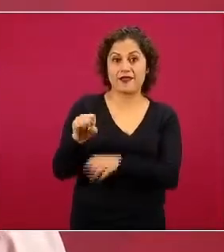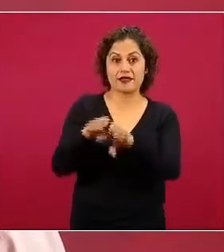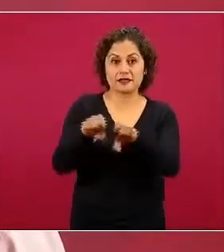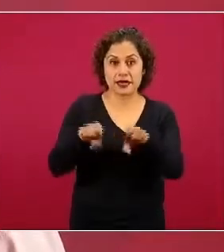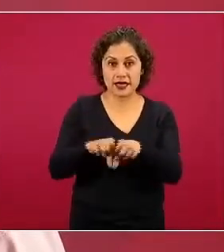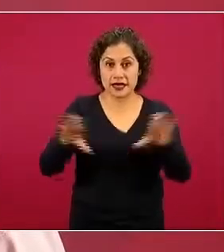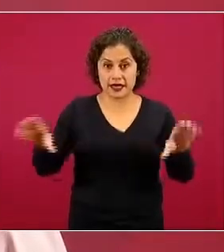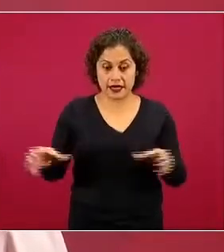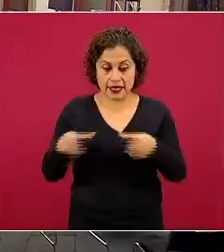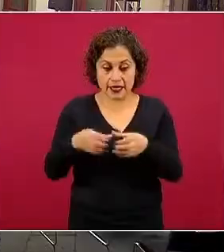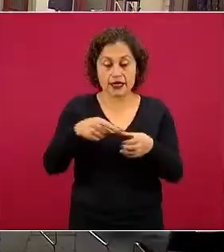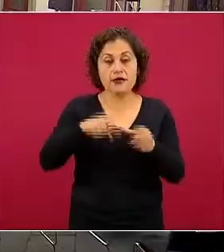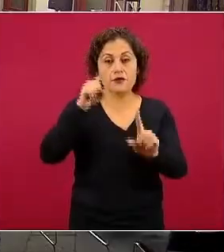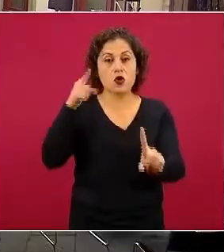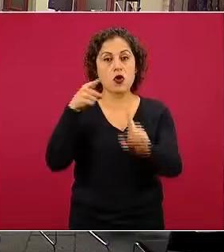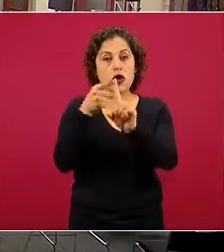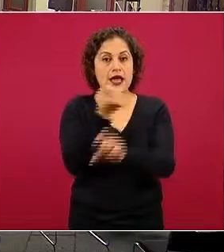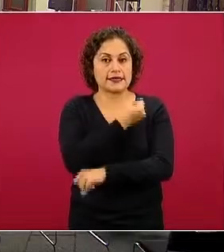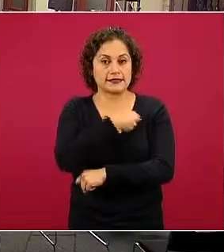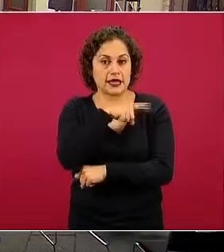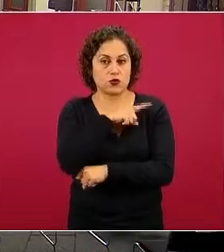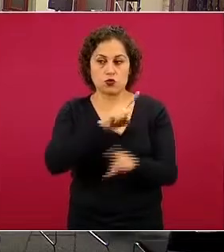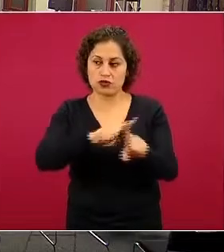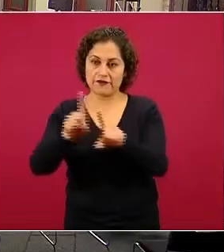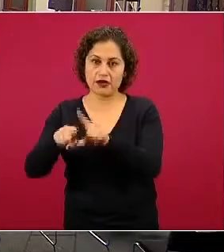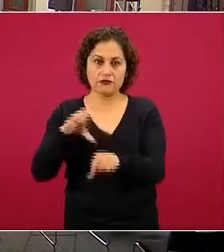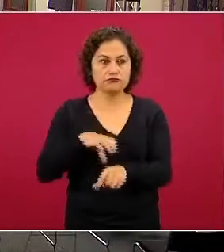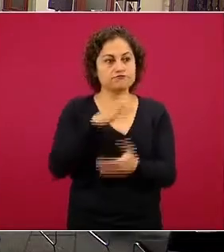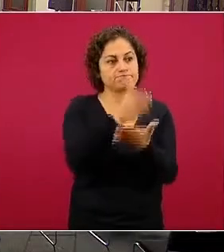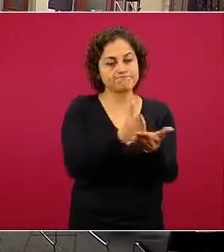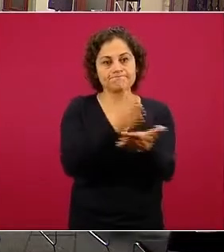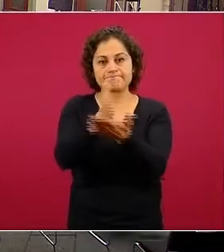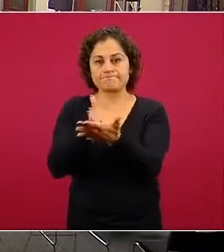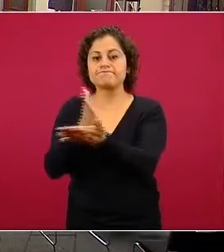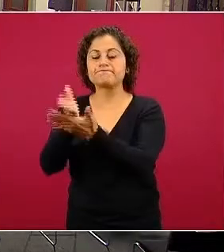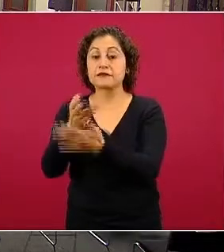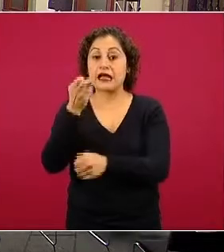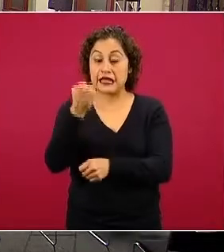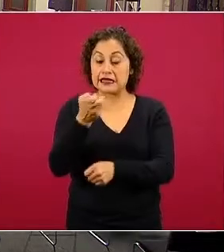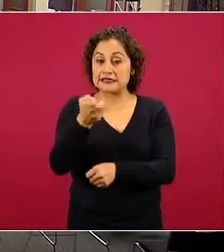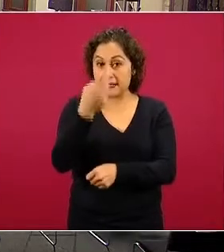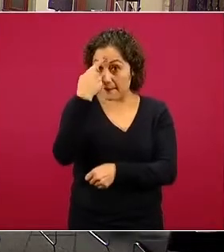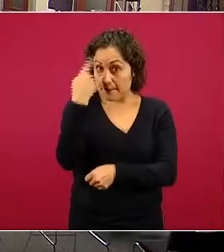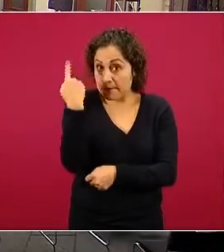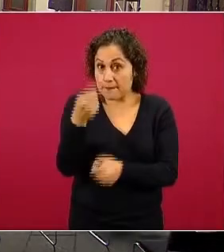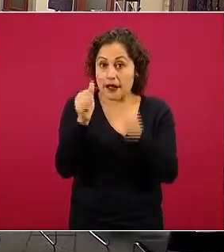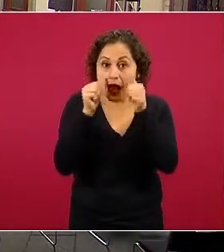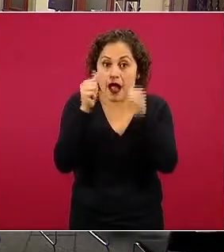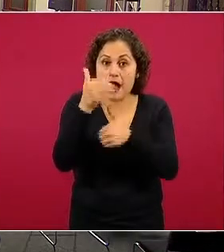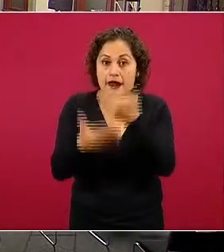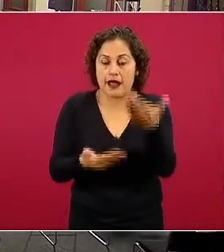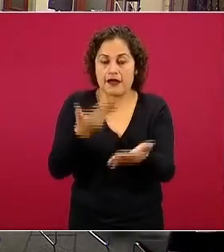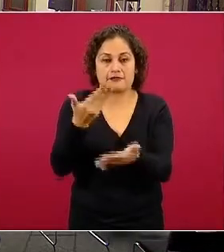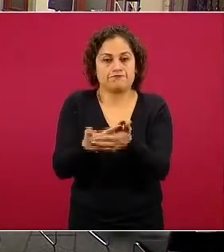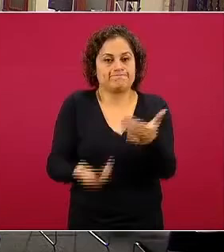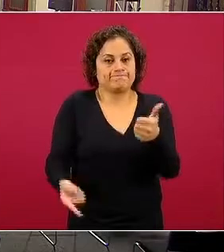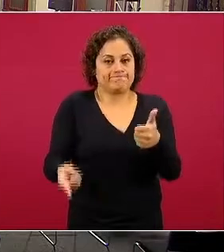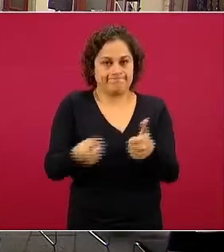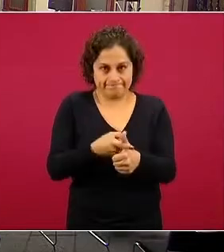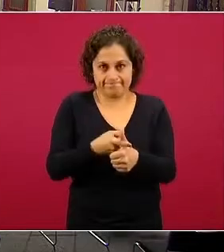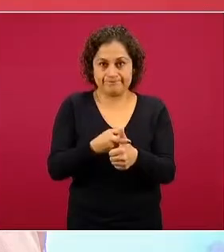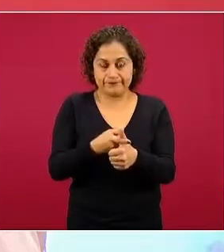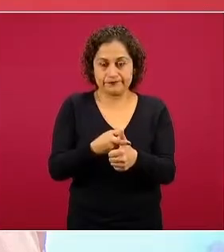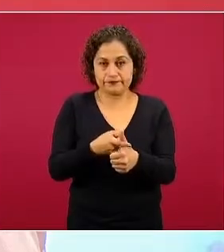atención especializada y la brigada médica del primer nivel de atención, con énfasis en la atención